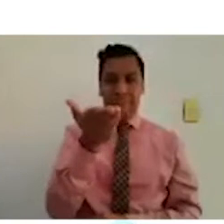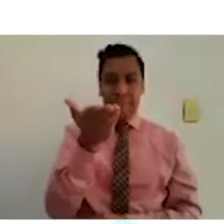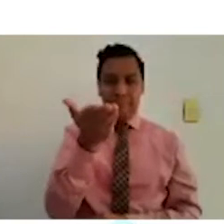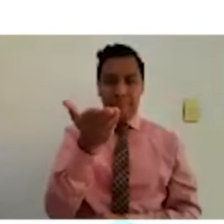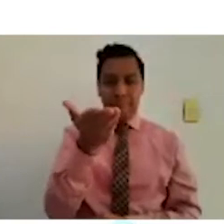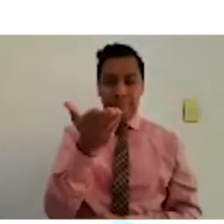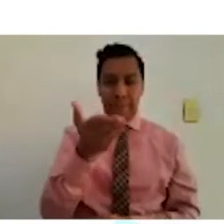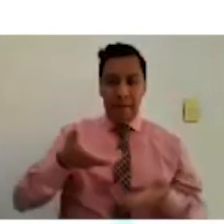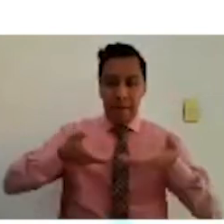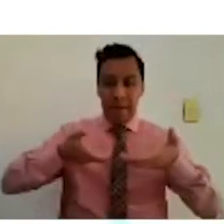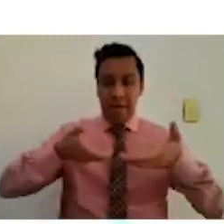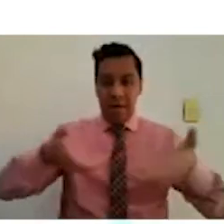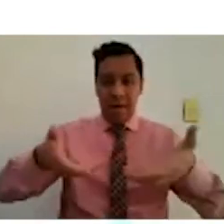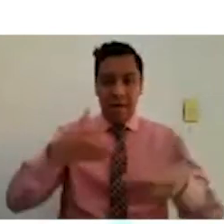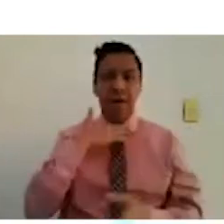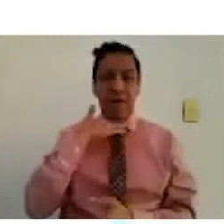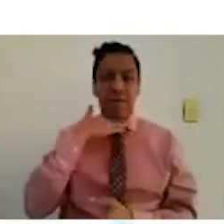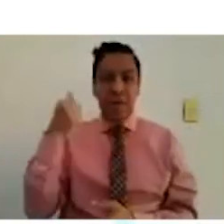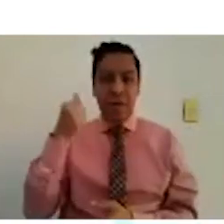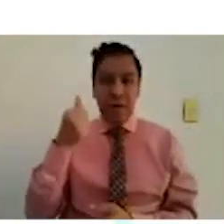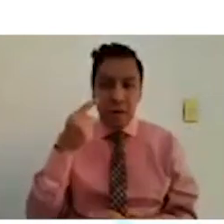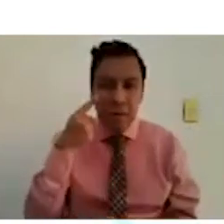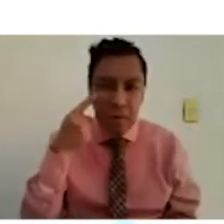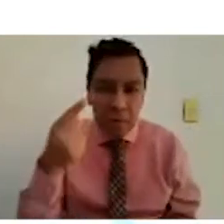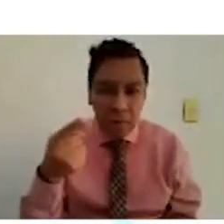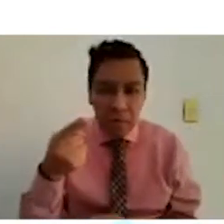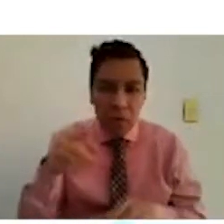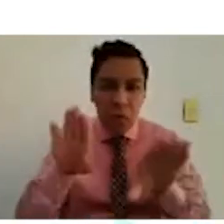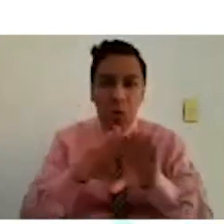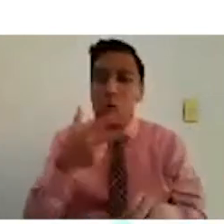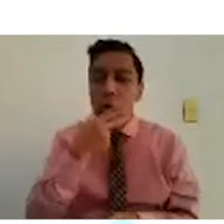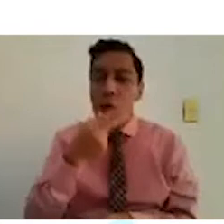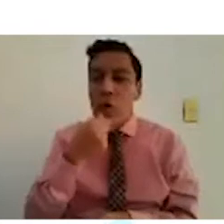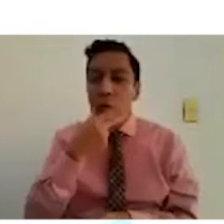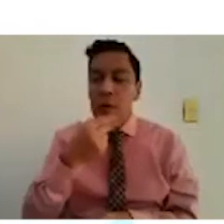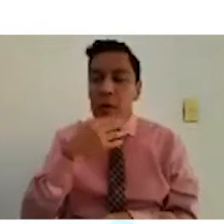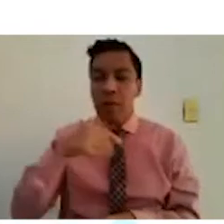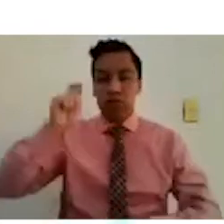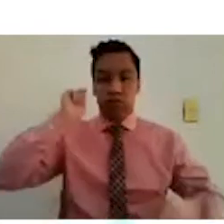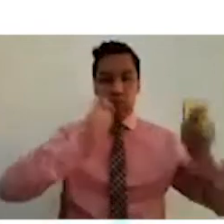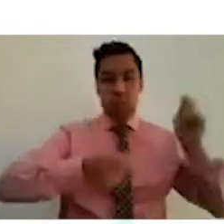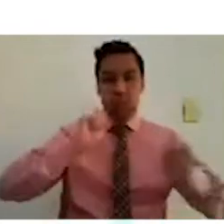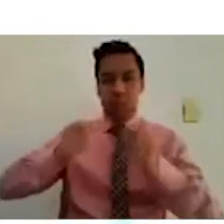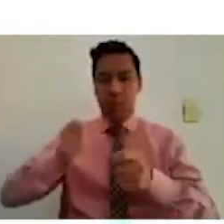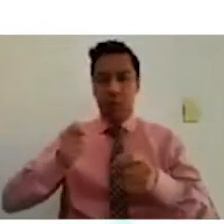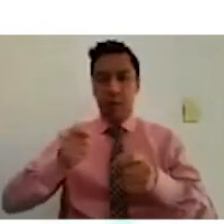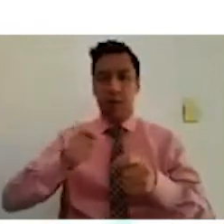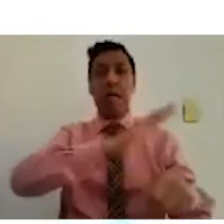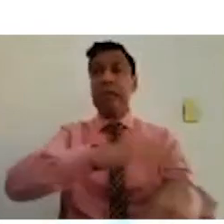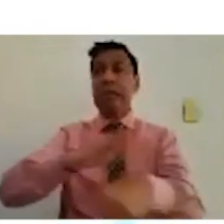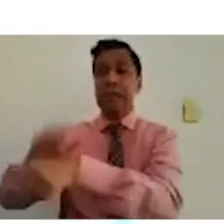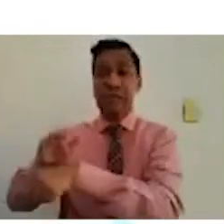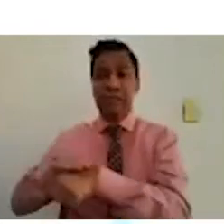filmada en una calle de Westfalia, se observa a un mensajero que toca un tambor y da aviso al pueblo de la